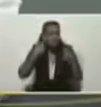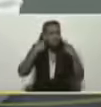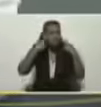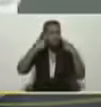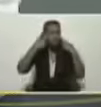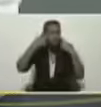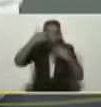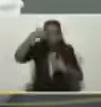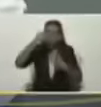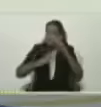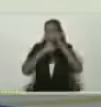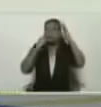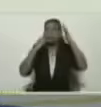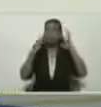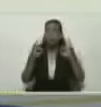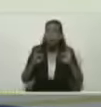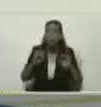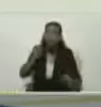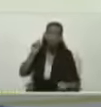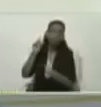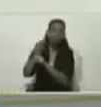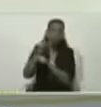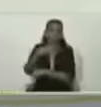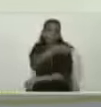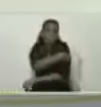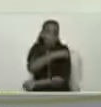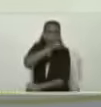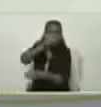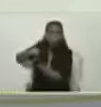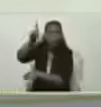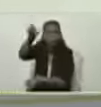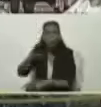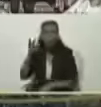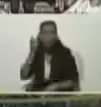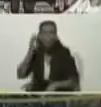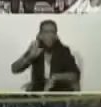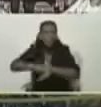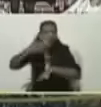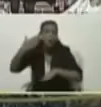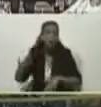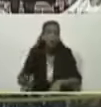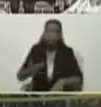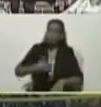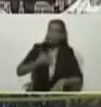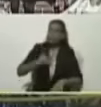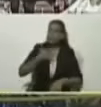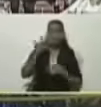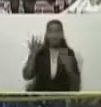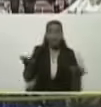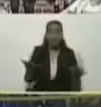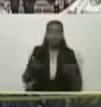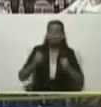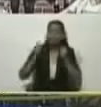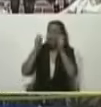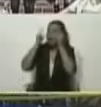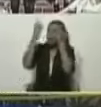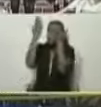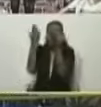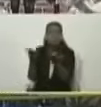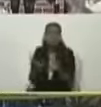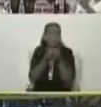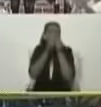la indignación por el ataque de la extrema derecha contra las mujeres, yo siento por ustedes admiración,